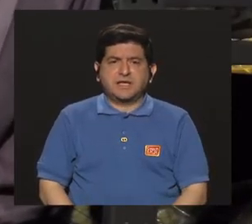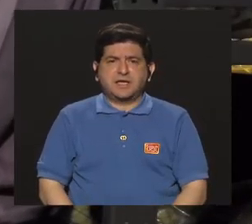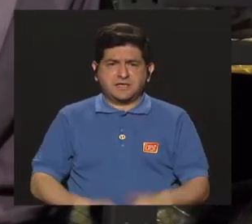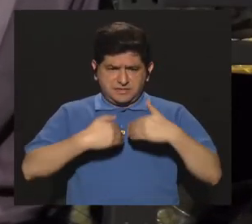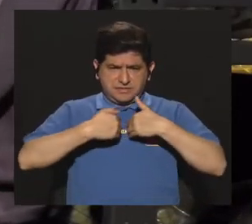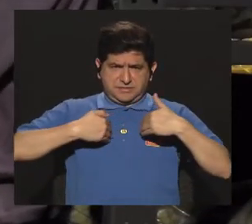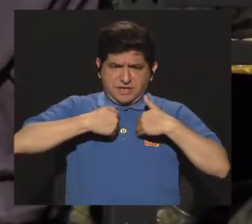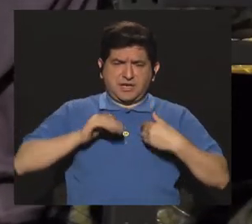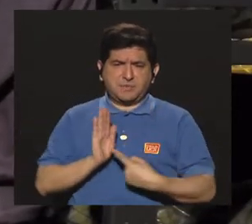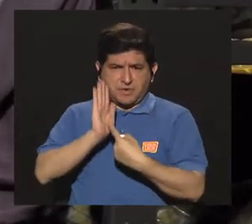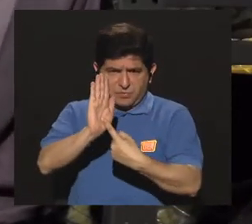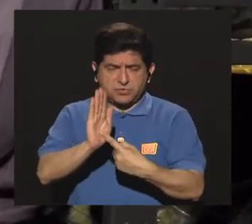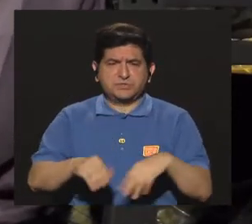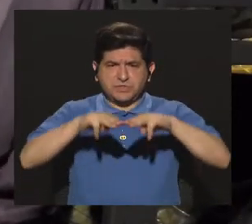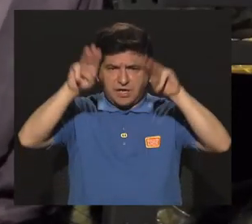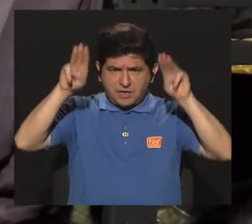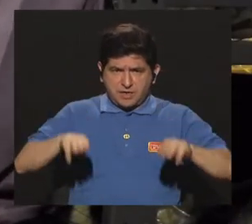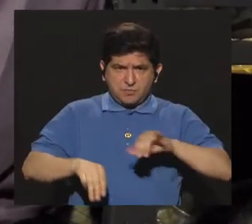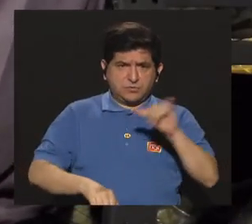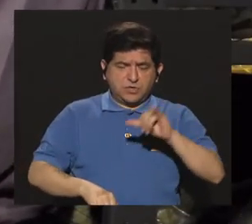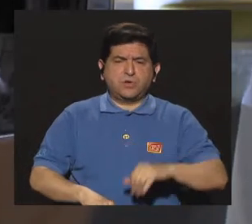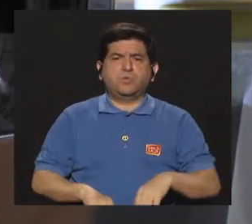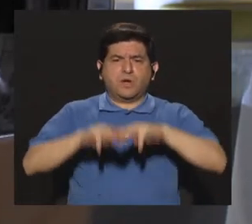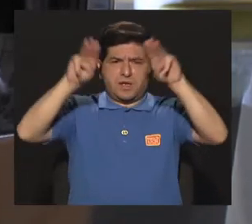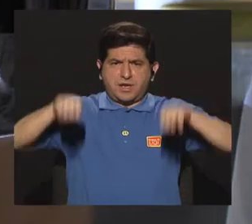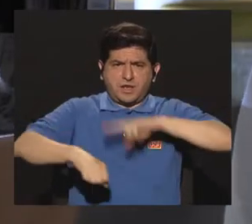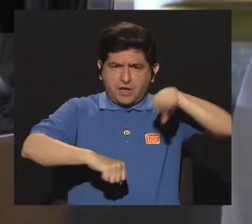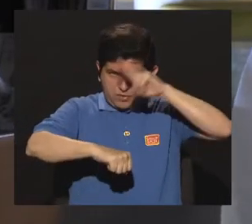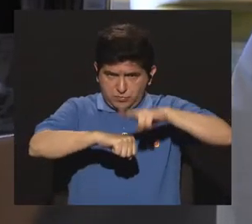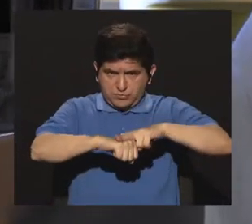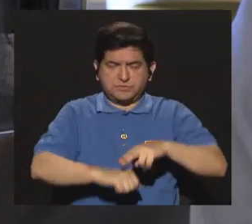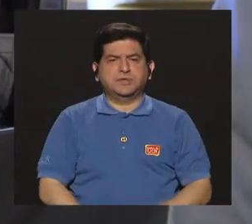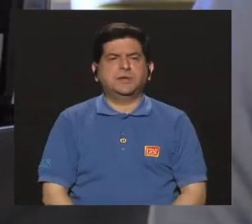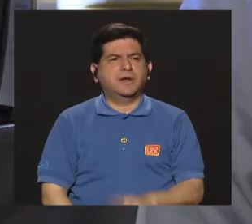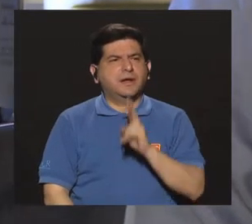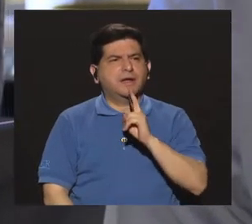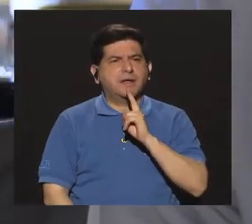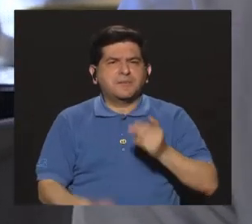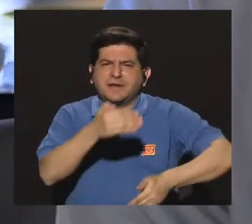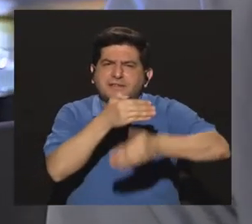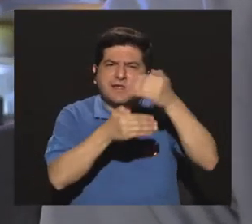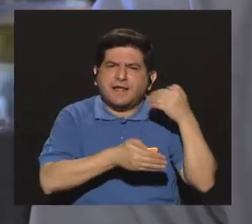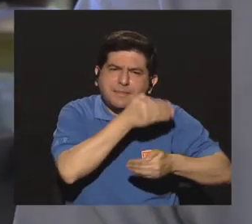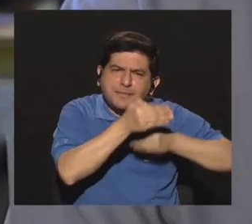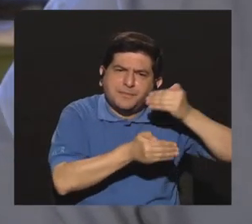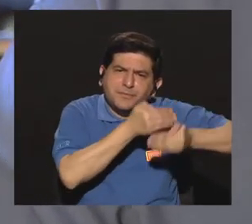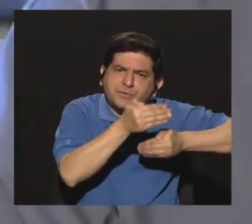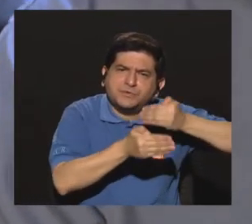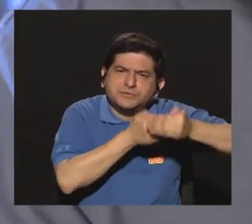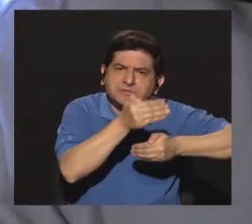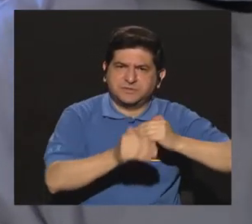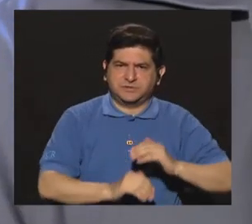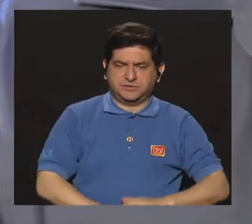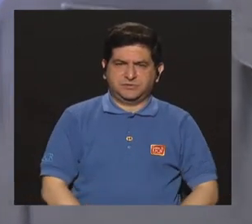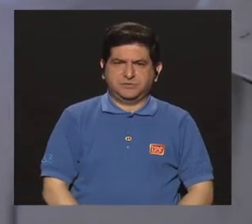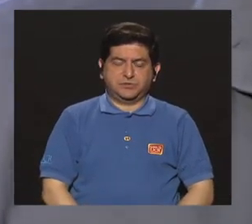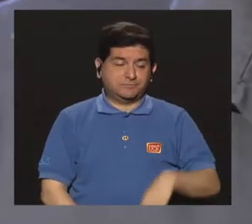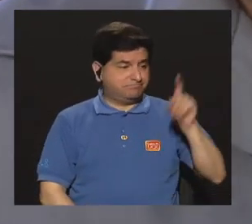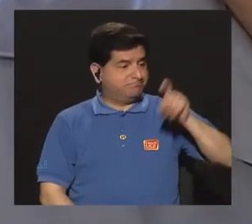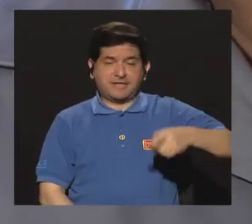espécimen en este museo al igual que el museo nacional sí bueno en realidad este lo que está detrás de esto es um